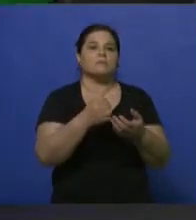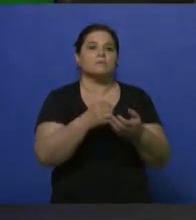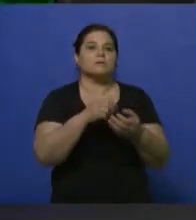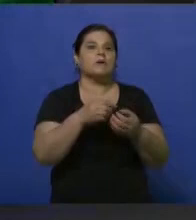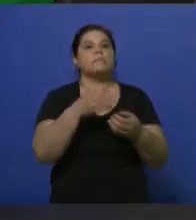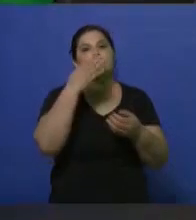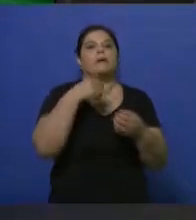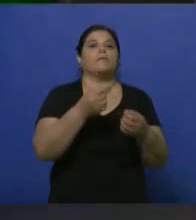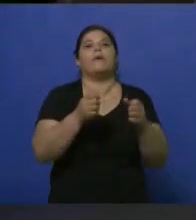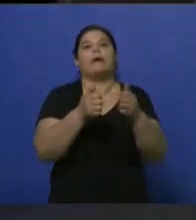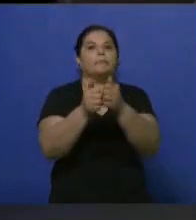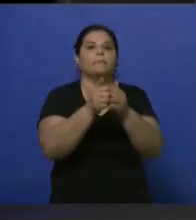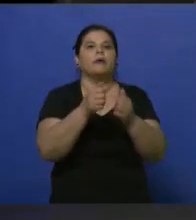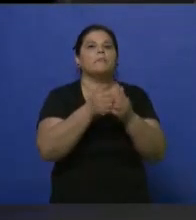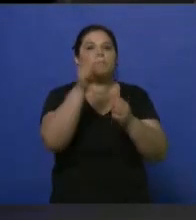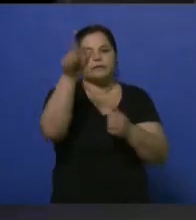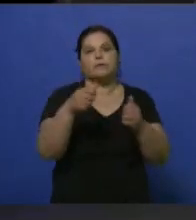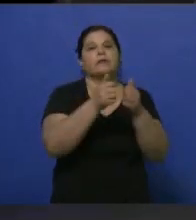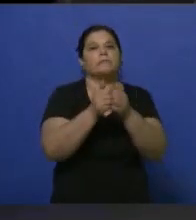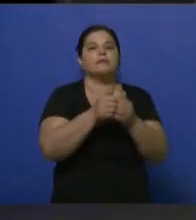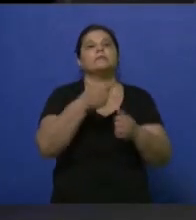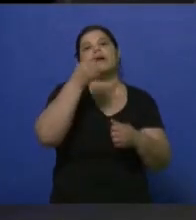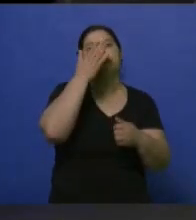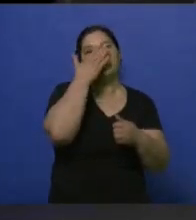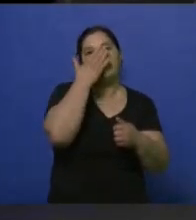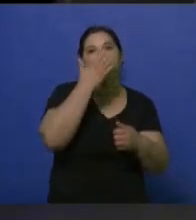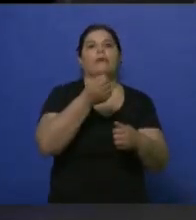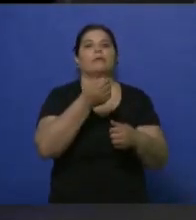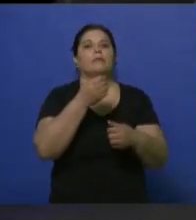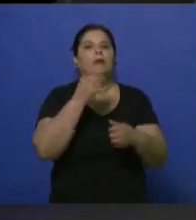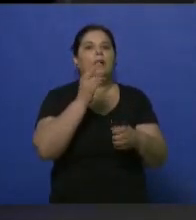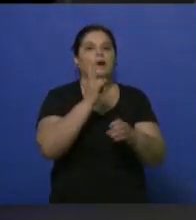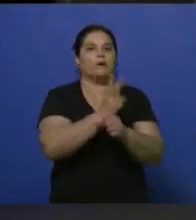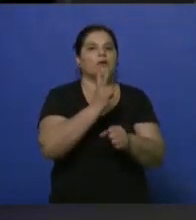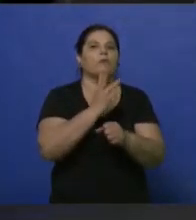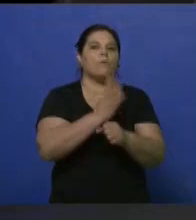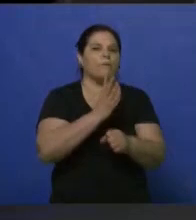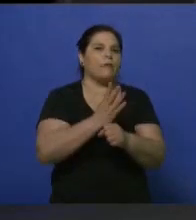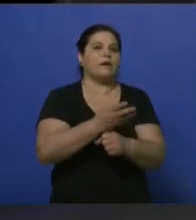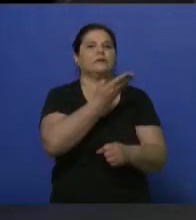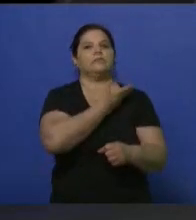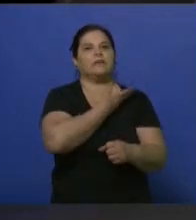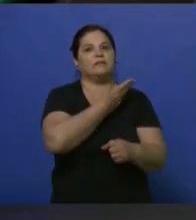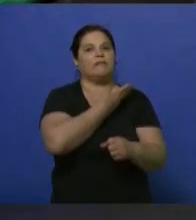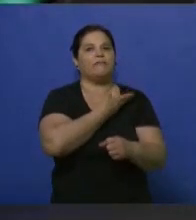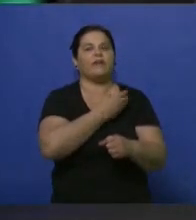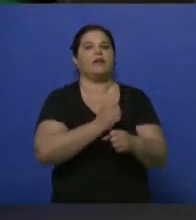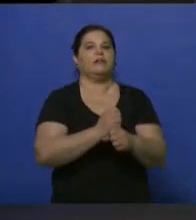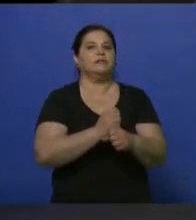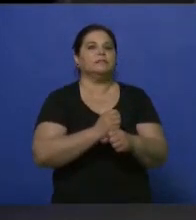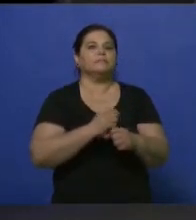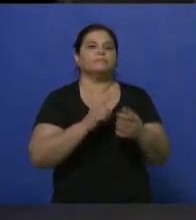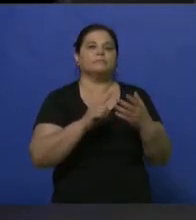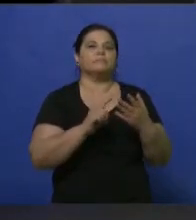empresarios en Córdoba, en Río Cuarto, en Rosario, en Santa Fe, en Entre Ríos, todos los empresarios que me están diciendo más o menos lo mismo. Ajá. Así que se está